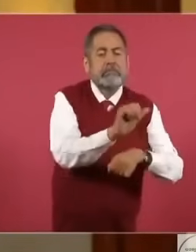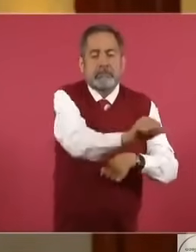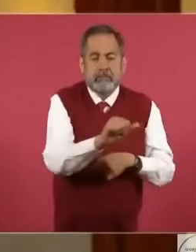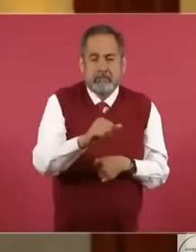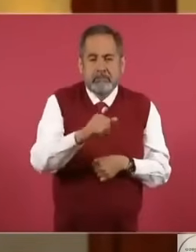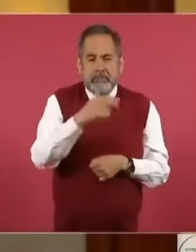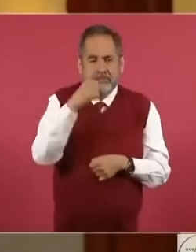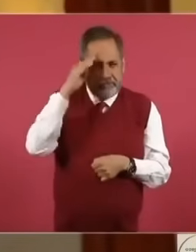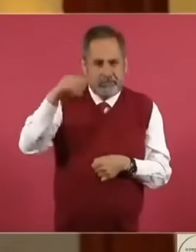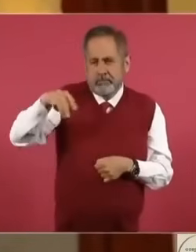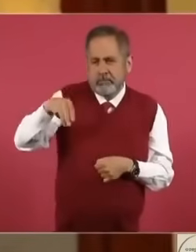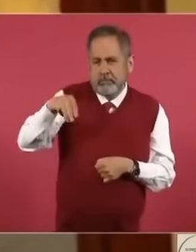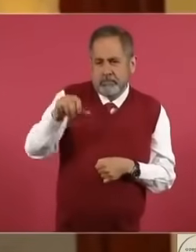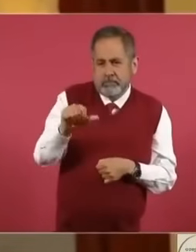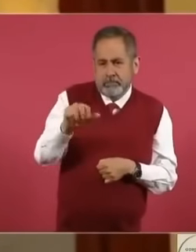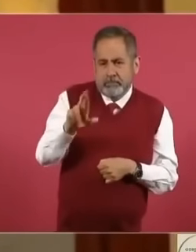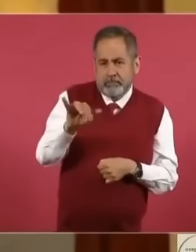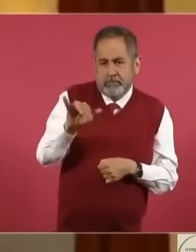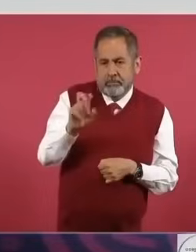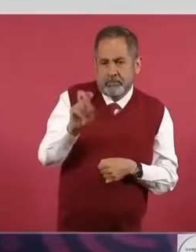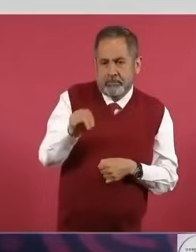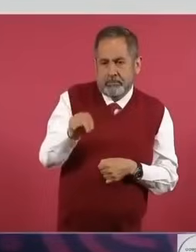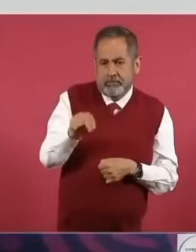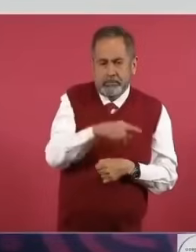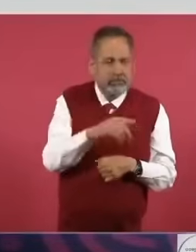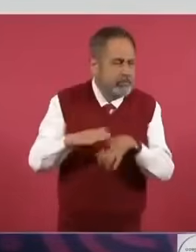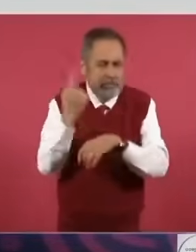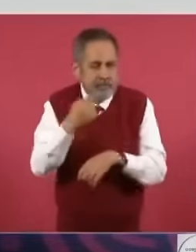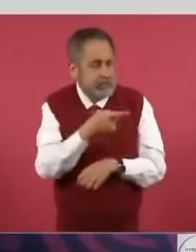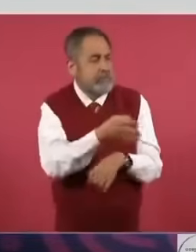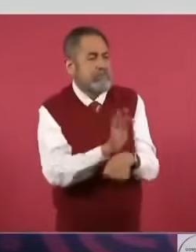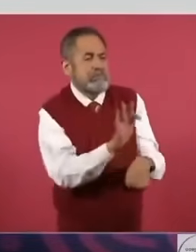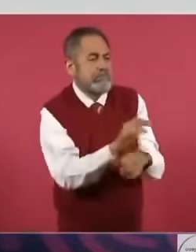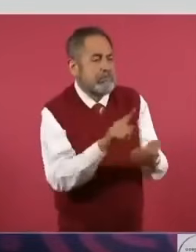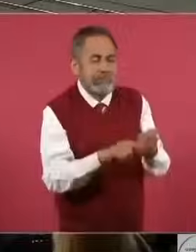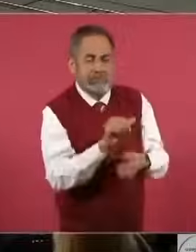¿Y saben por qué lo protegían?